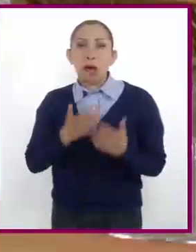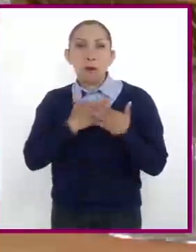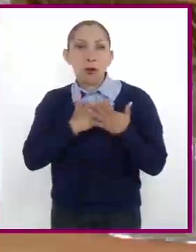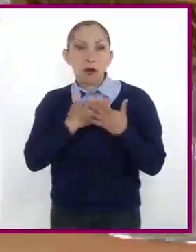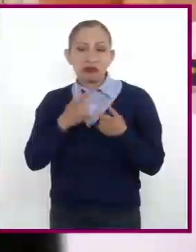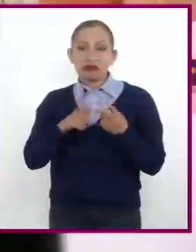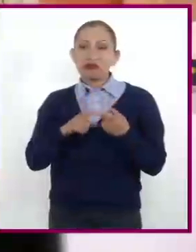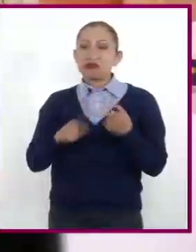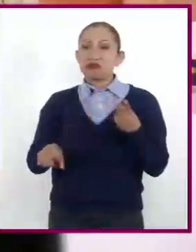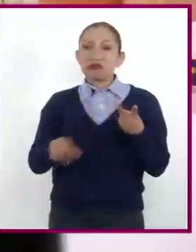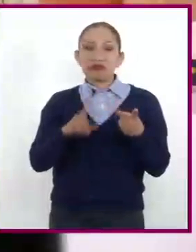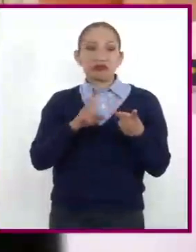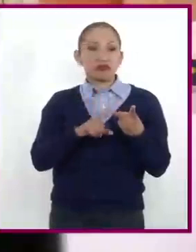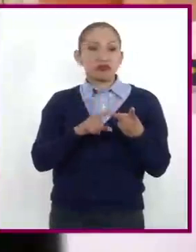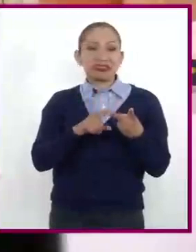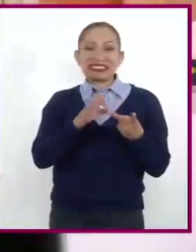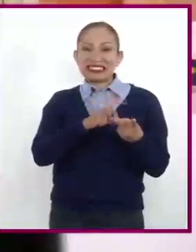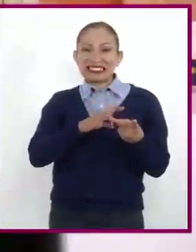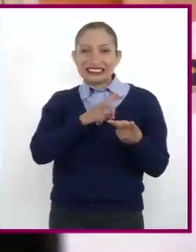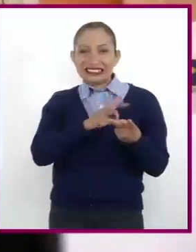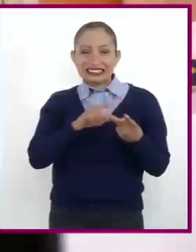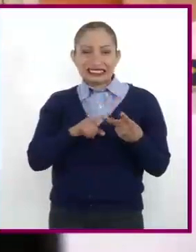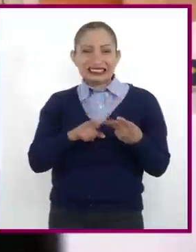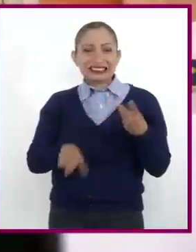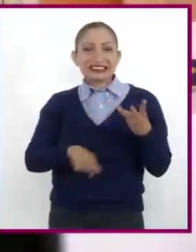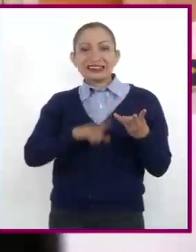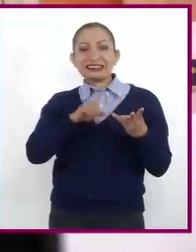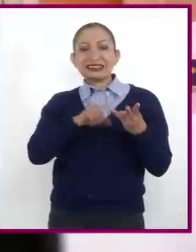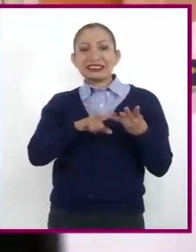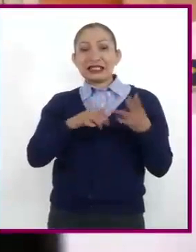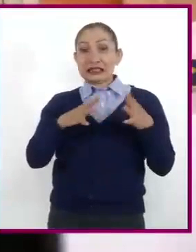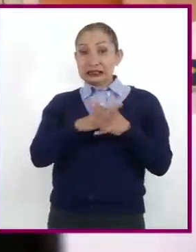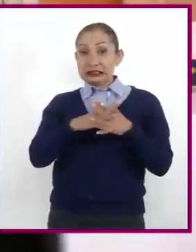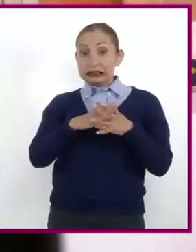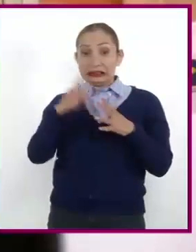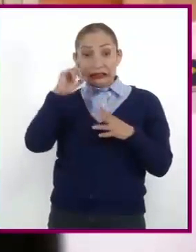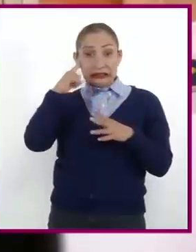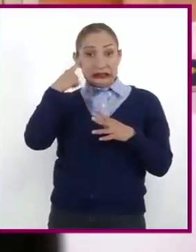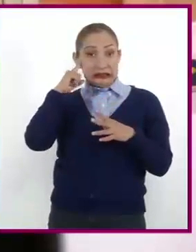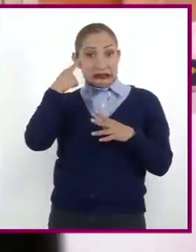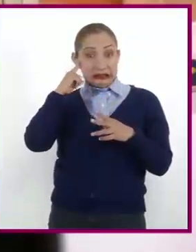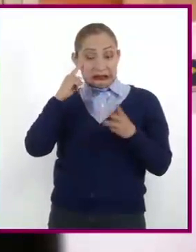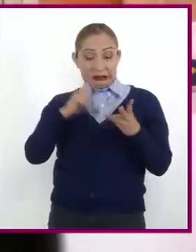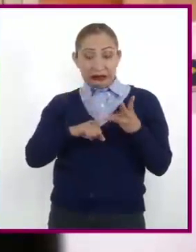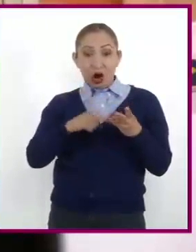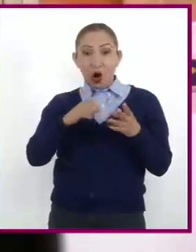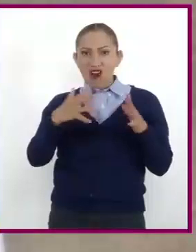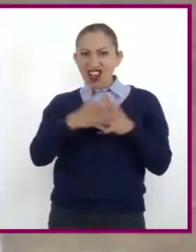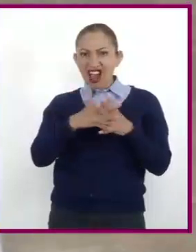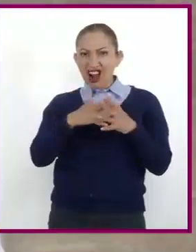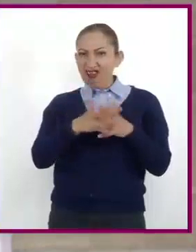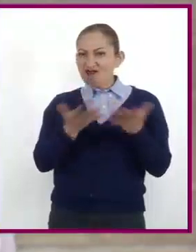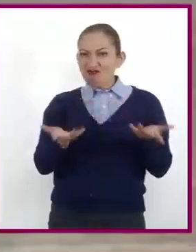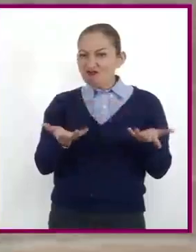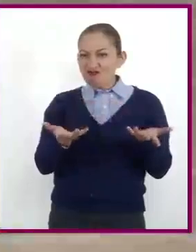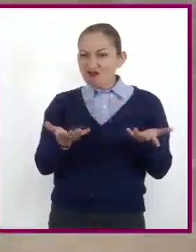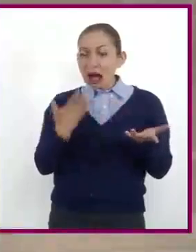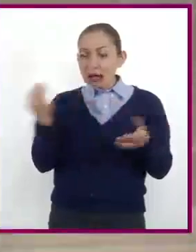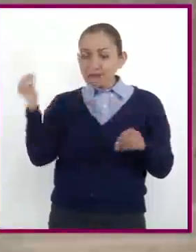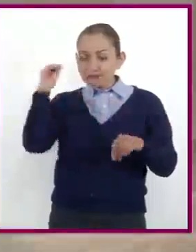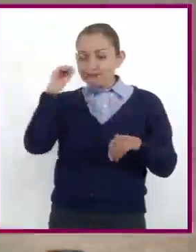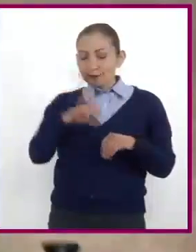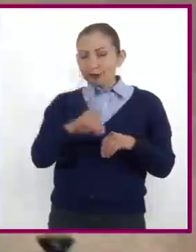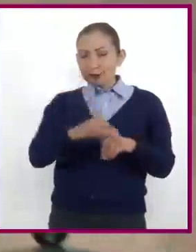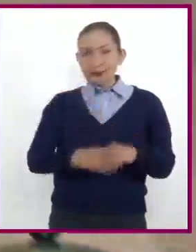amor, la felicidad, la ira o la guerra. Y lo